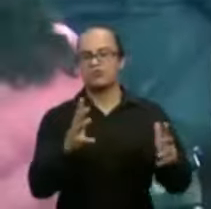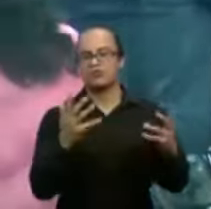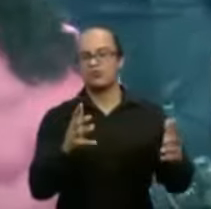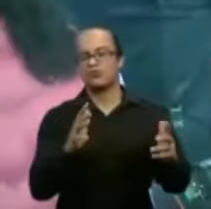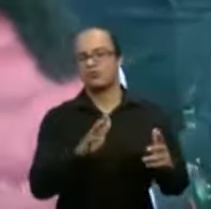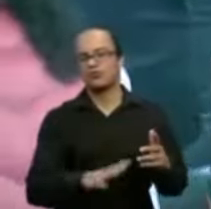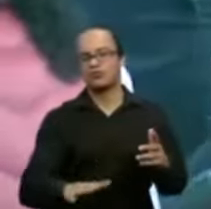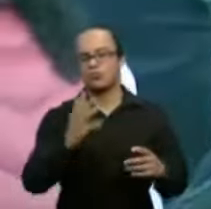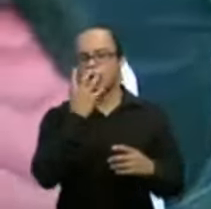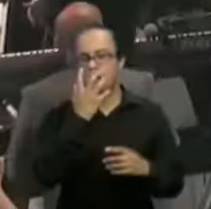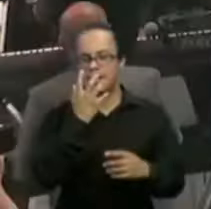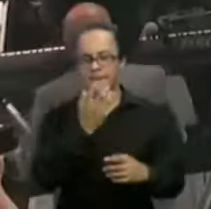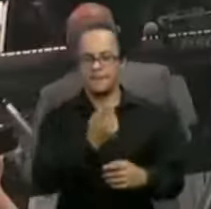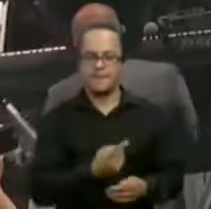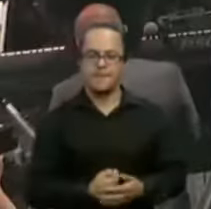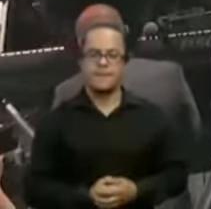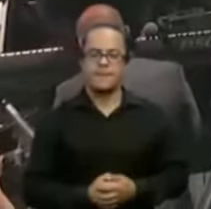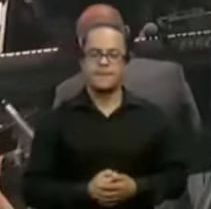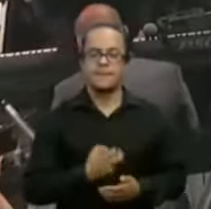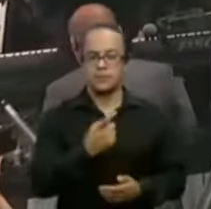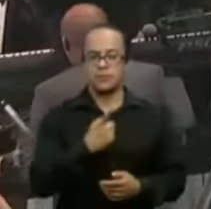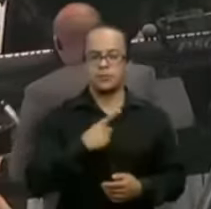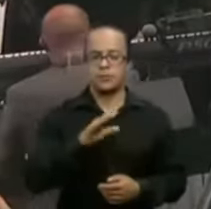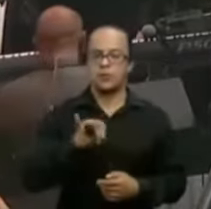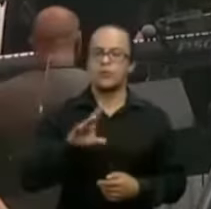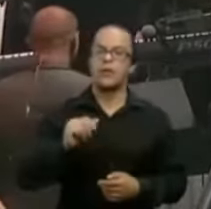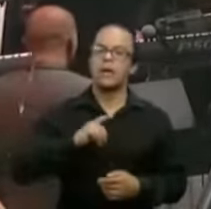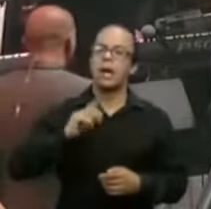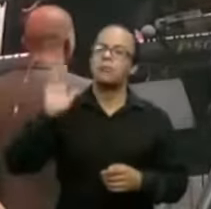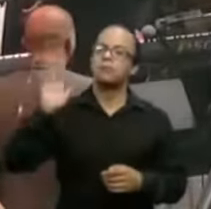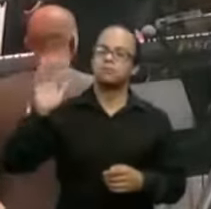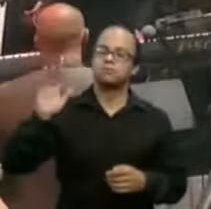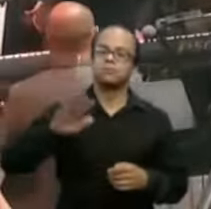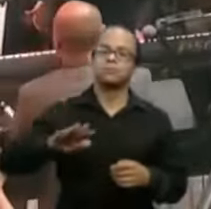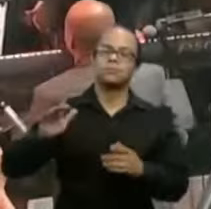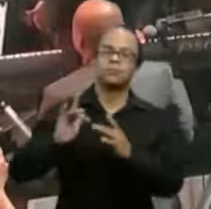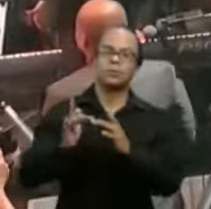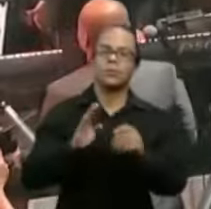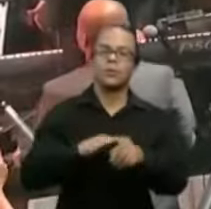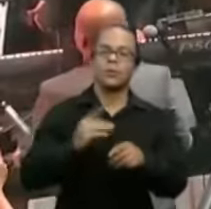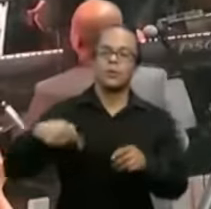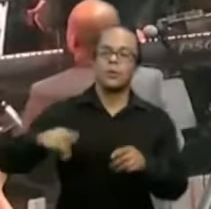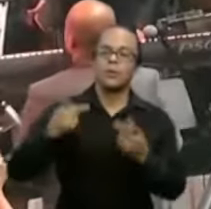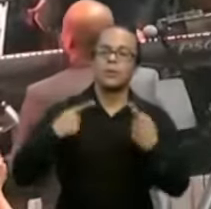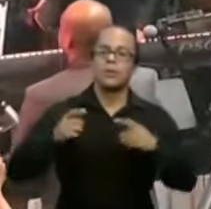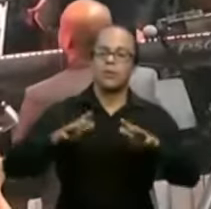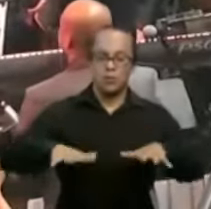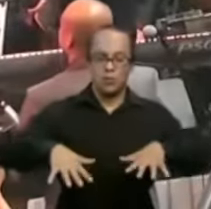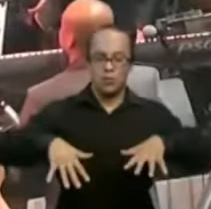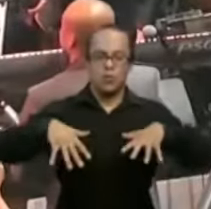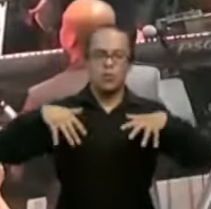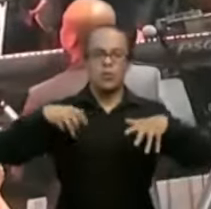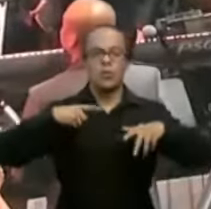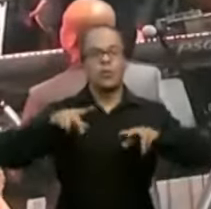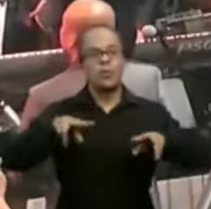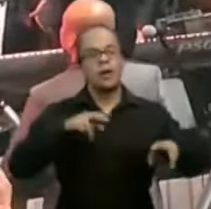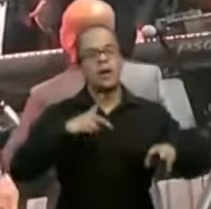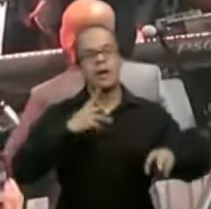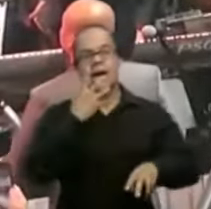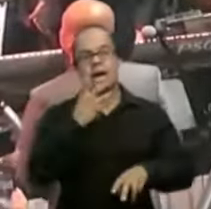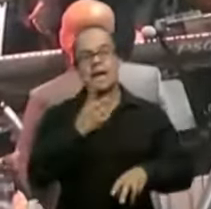el saludo que emite Claudia Sheinbaum ante estos gritos que emite la población que está en la parte de arriba, que estamos justo en la